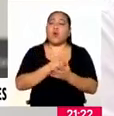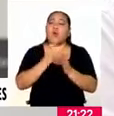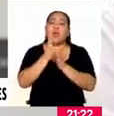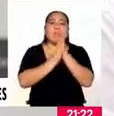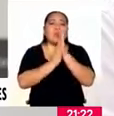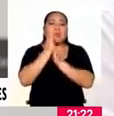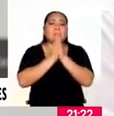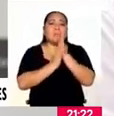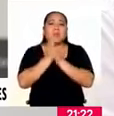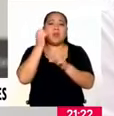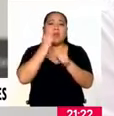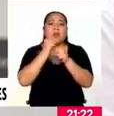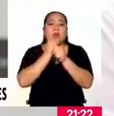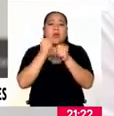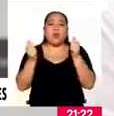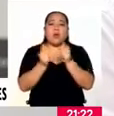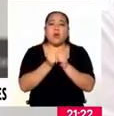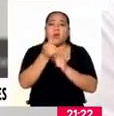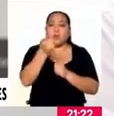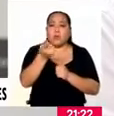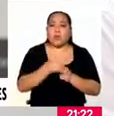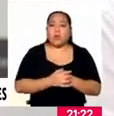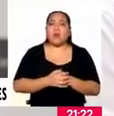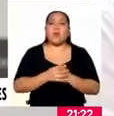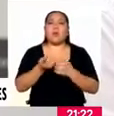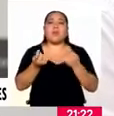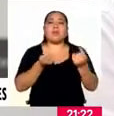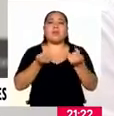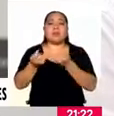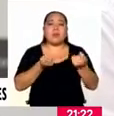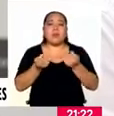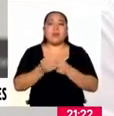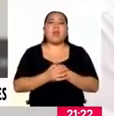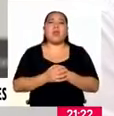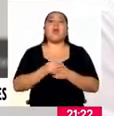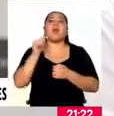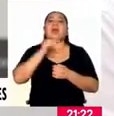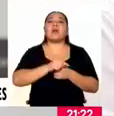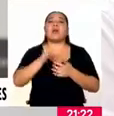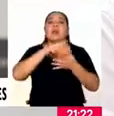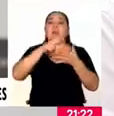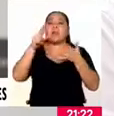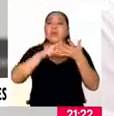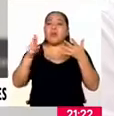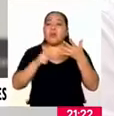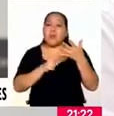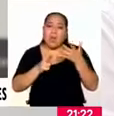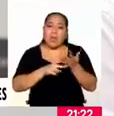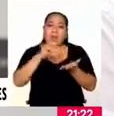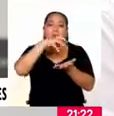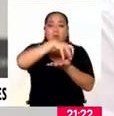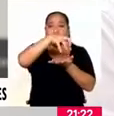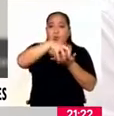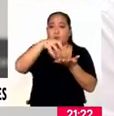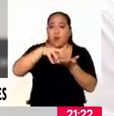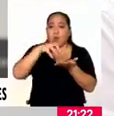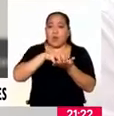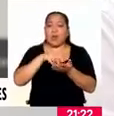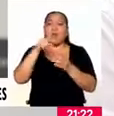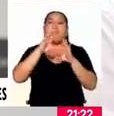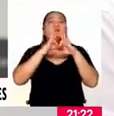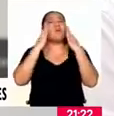trabajar contigo, el gobierno nacional, el gobierno regional y el gobierno local. Por eso,